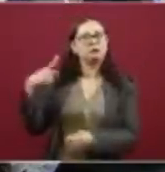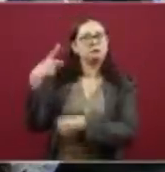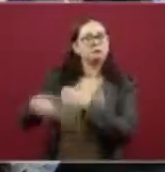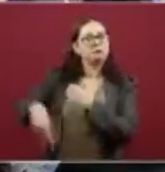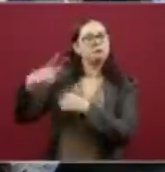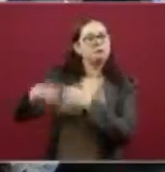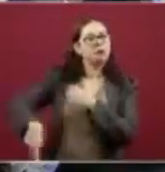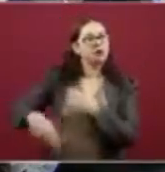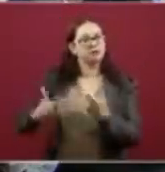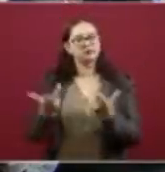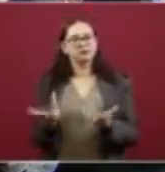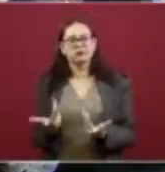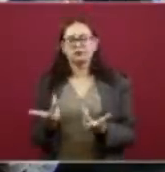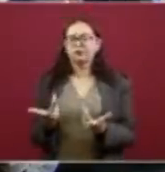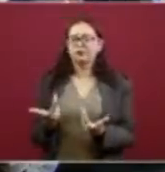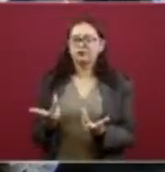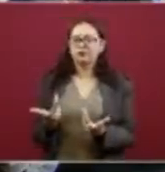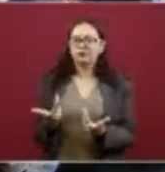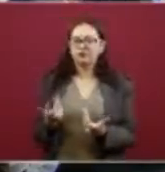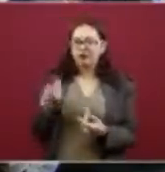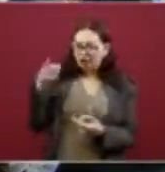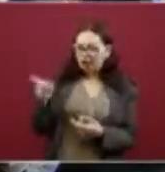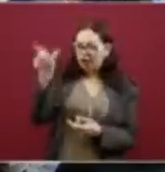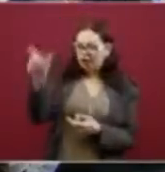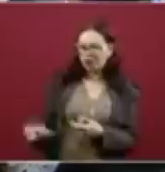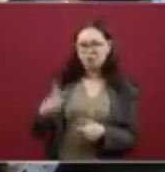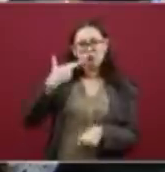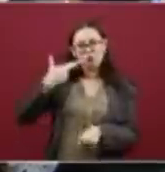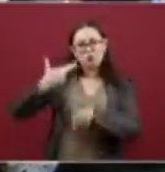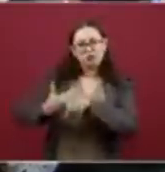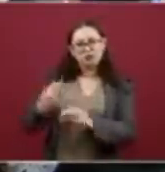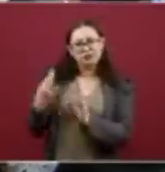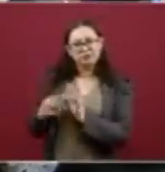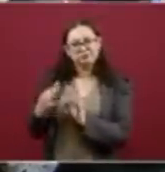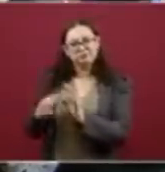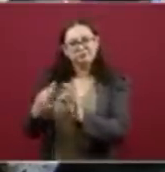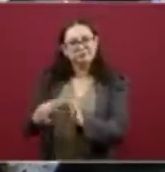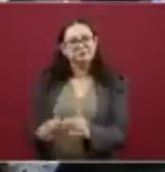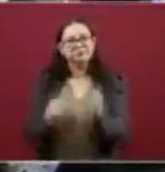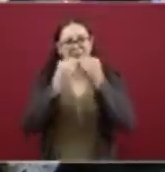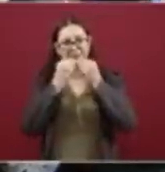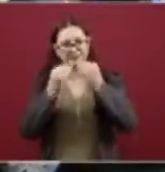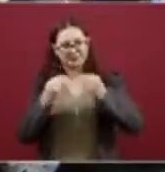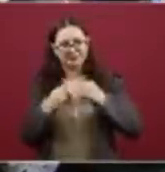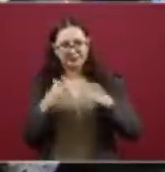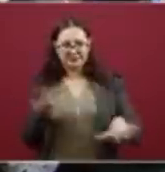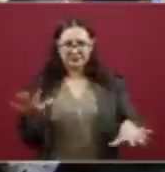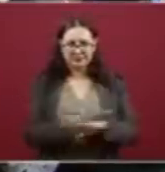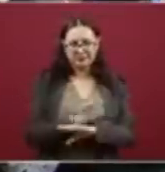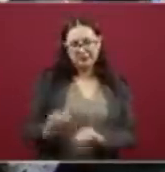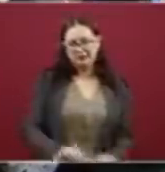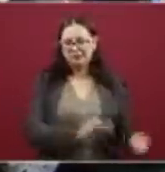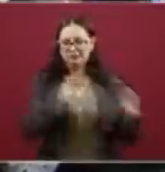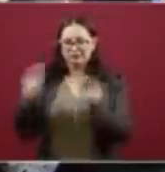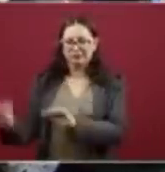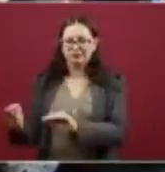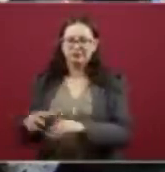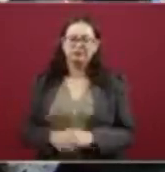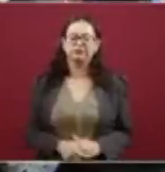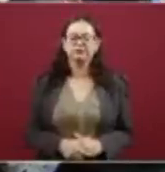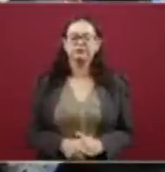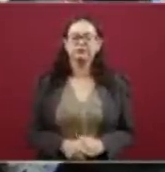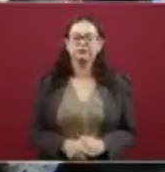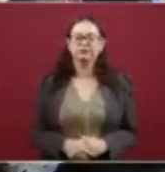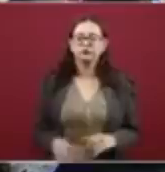que cumpliendo con su responsabilidad se ven obligados a emigrar del lugar donde desempeñan sus labores.